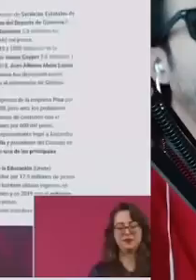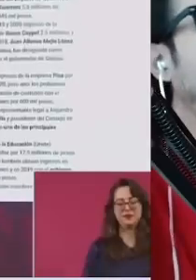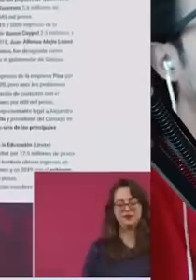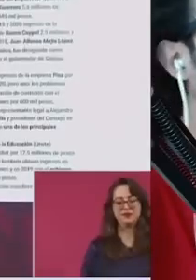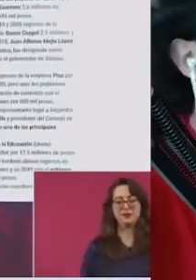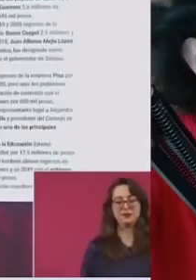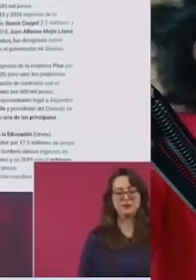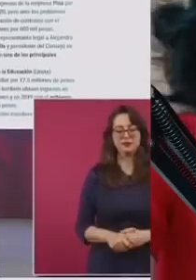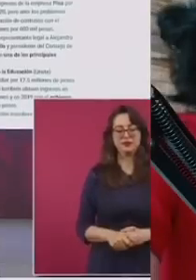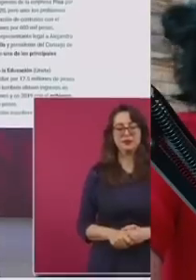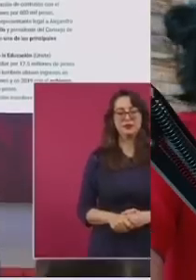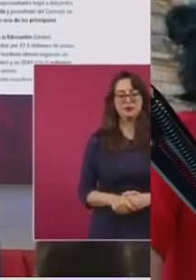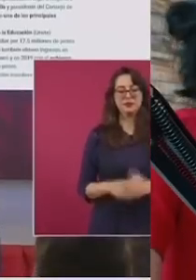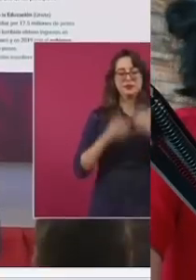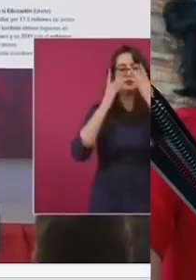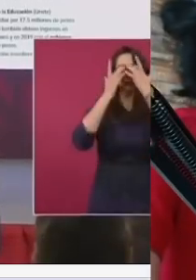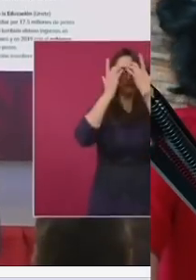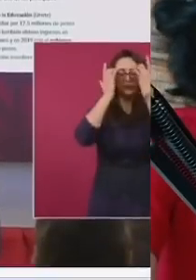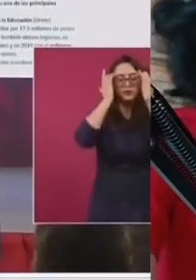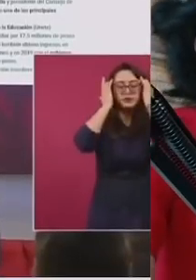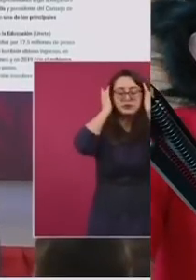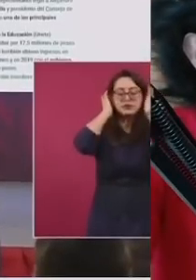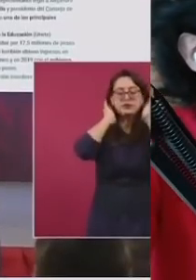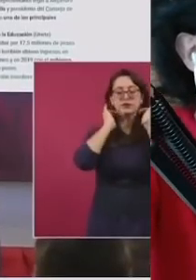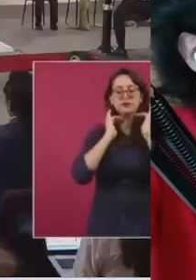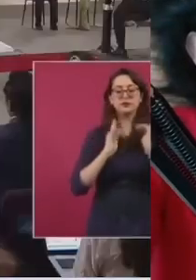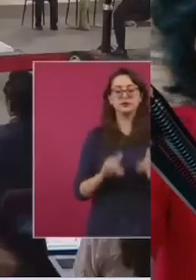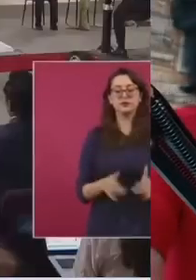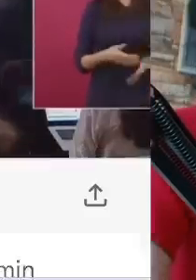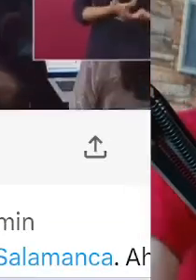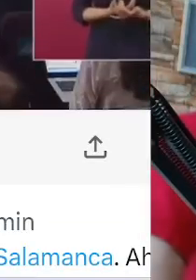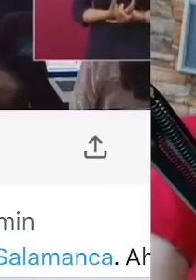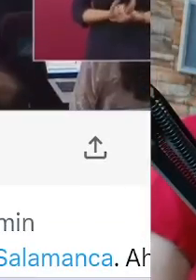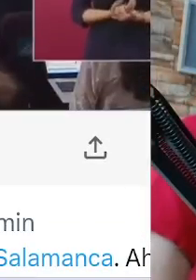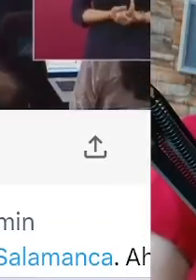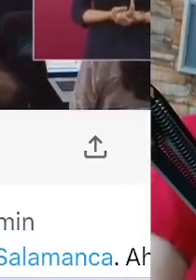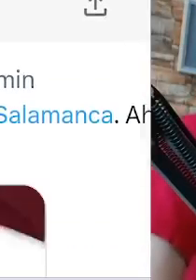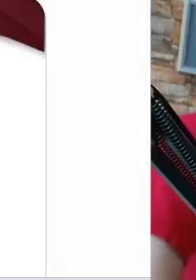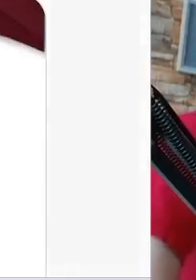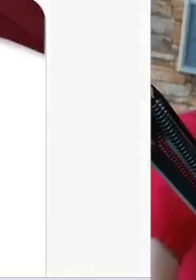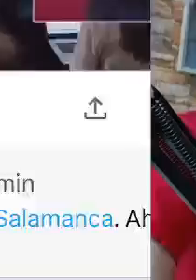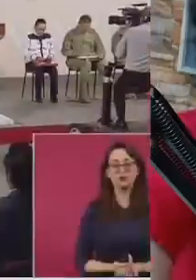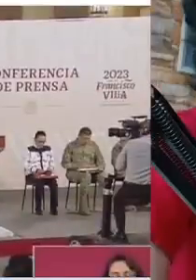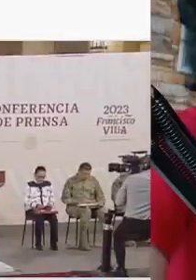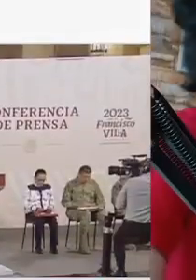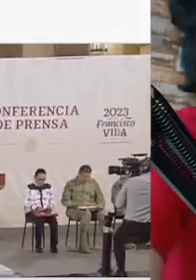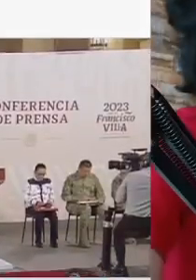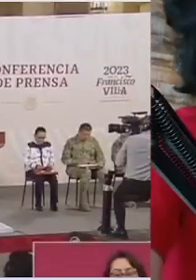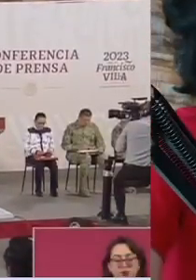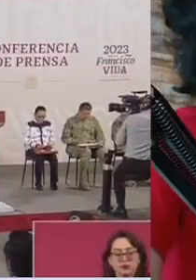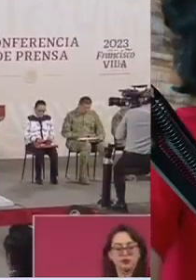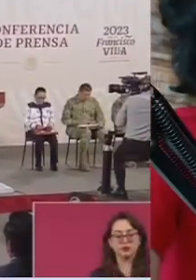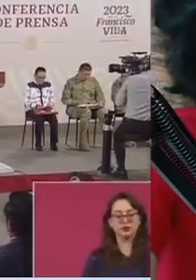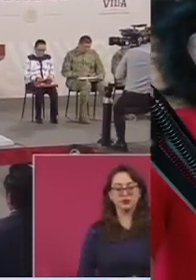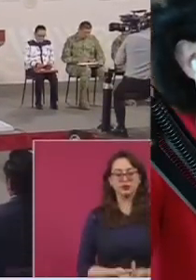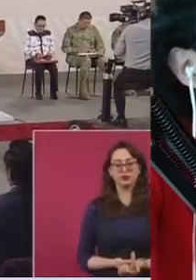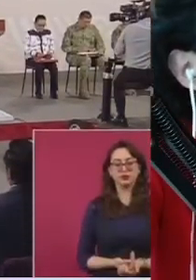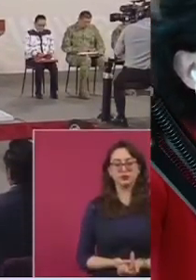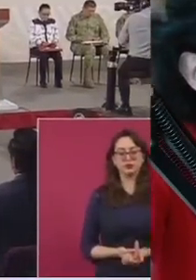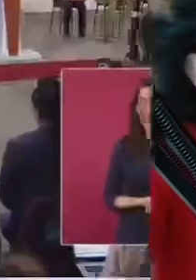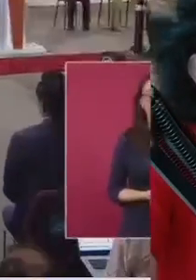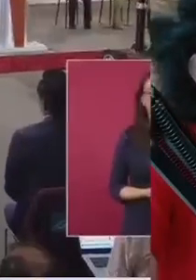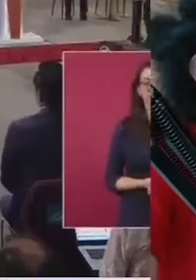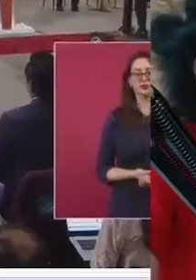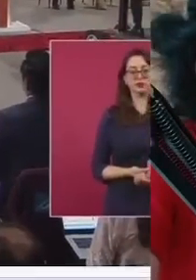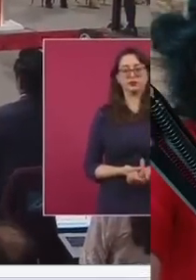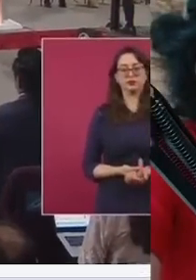los de contra línea andan bien volados y no solo eso el presidente volvió a hablar y a tirarle su cebollazos a los de contra línea